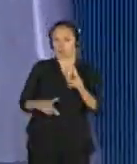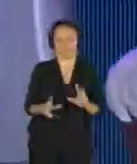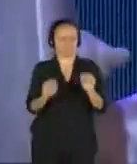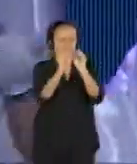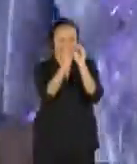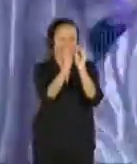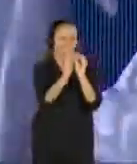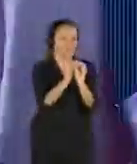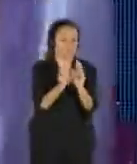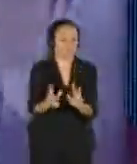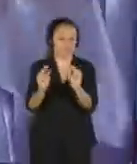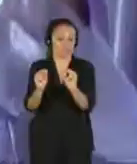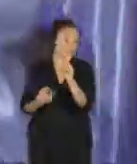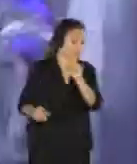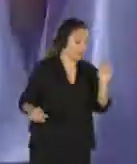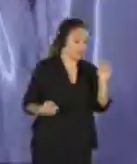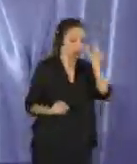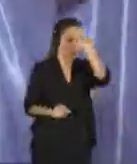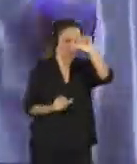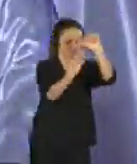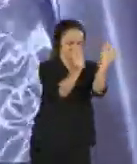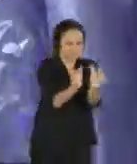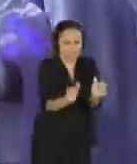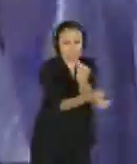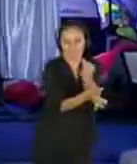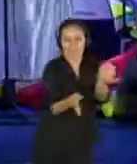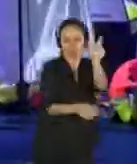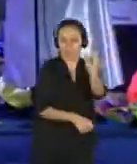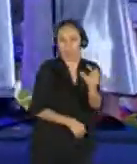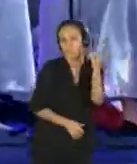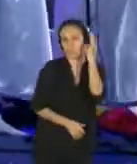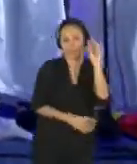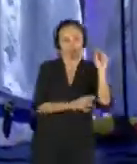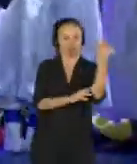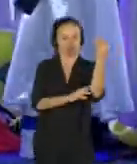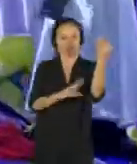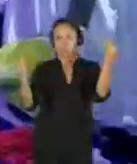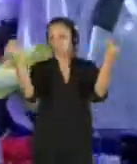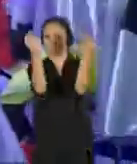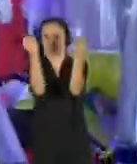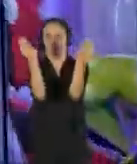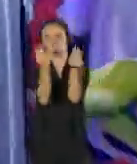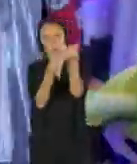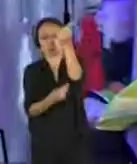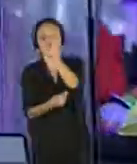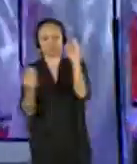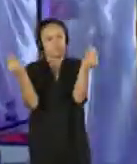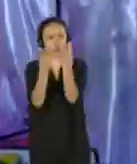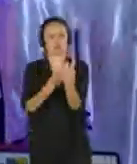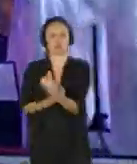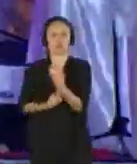mejor me voy. Y lo perfecta es la mujer, y la de que sola con él.